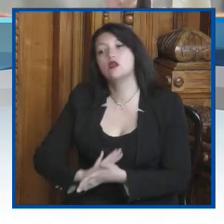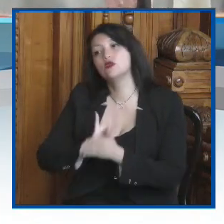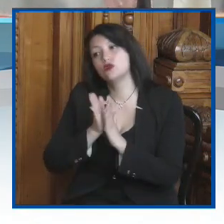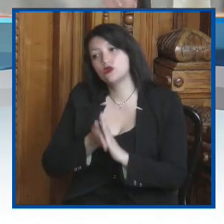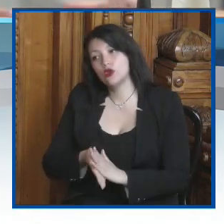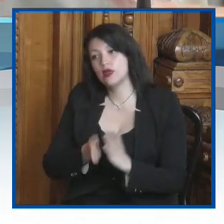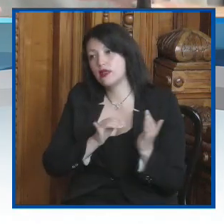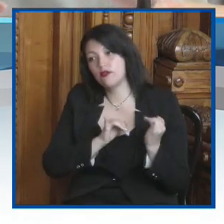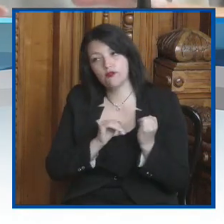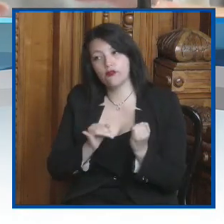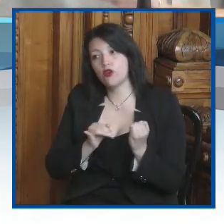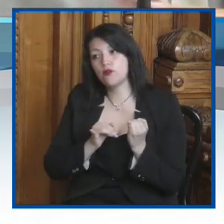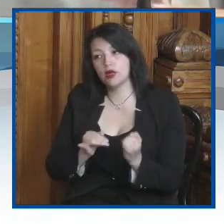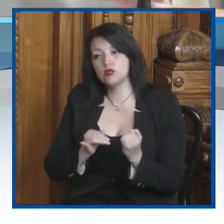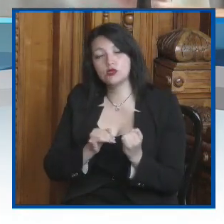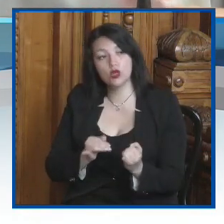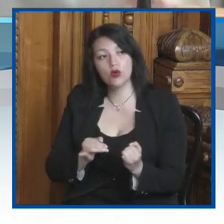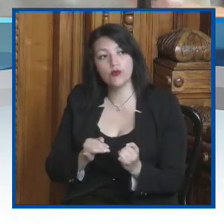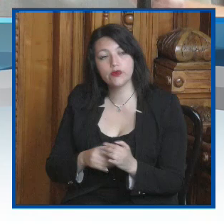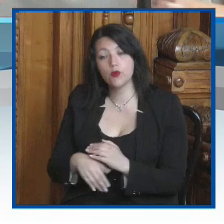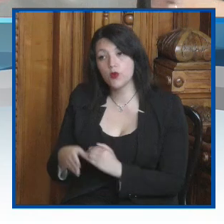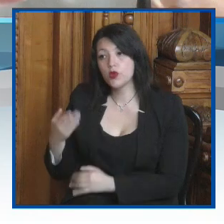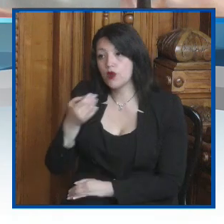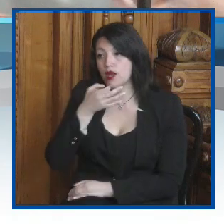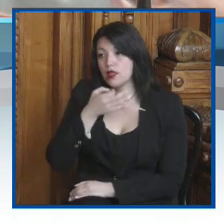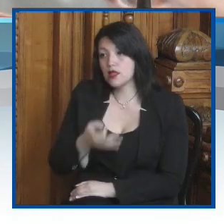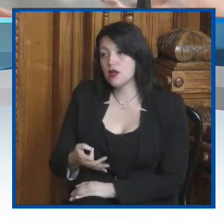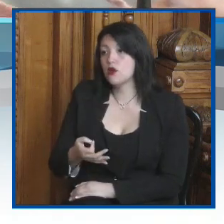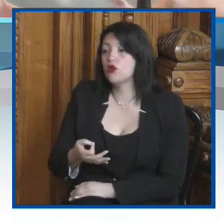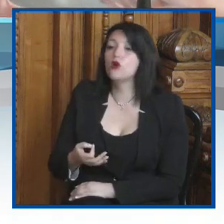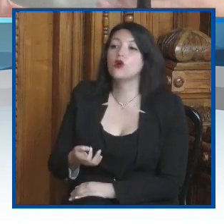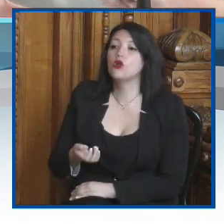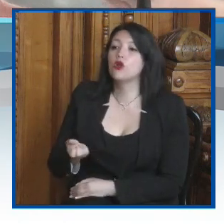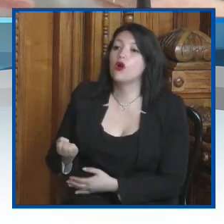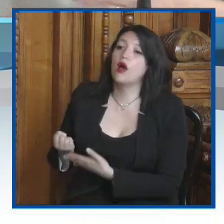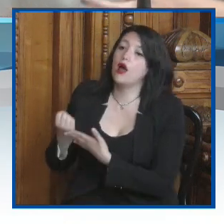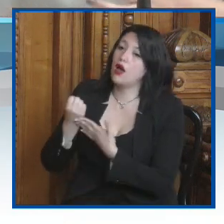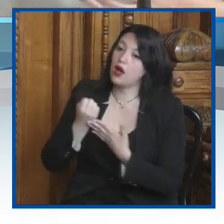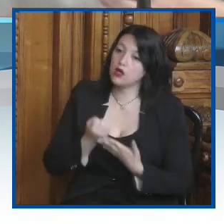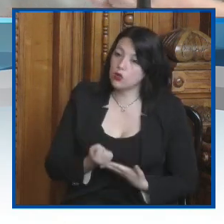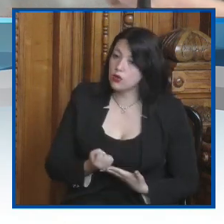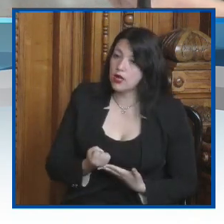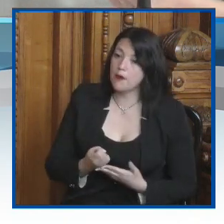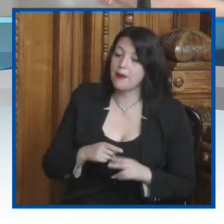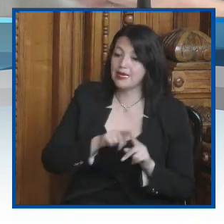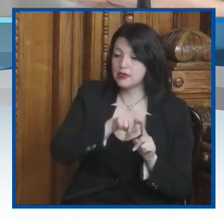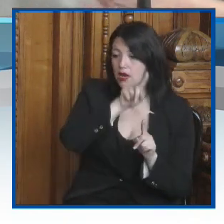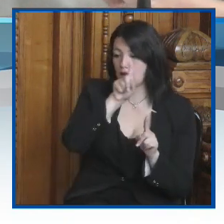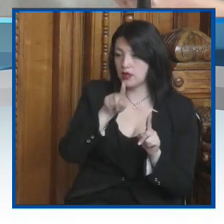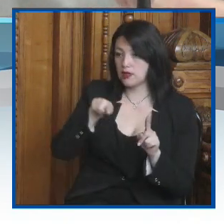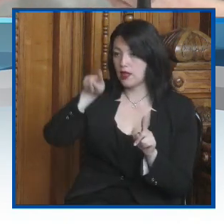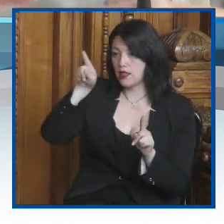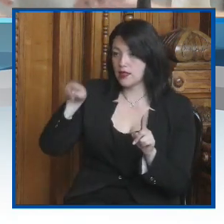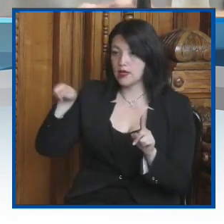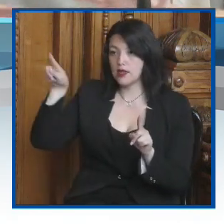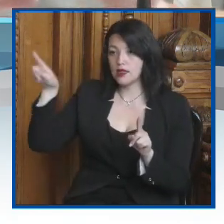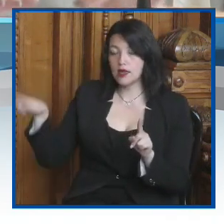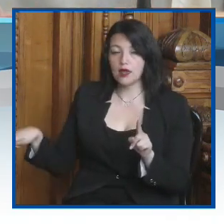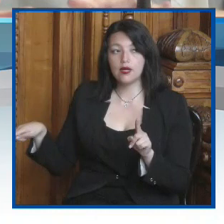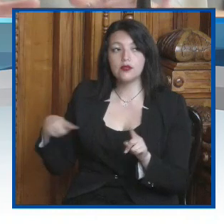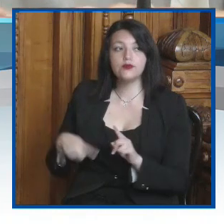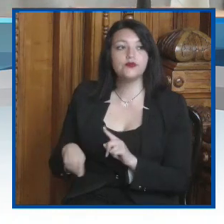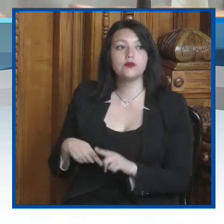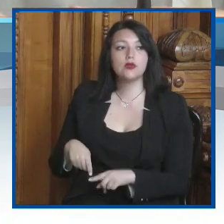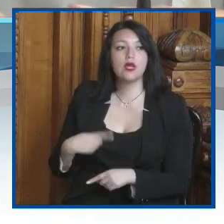está en el Drive, como les digo, nos sirve para poder sacar estadísticas. Nosotros hacemos estadísticas